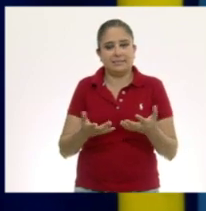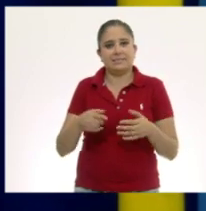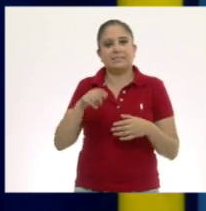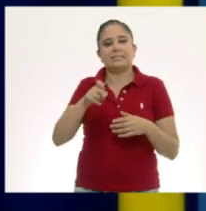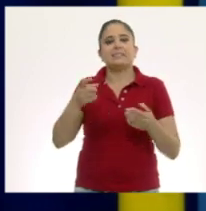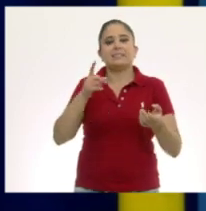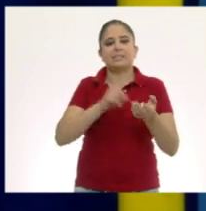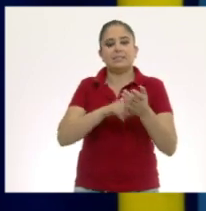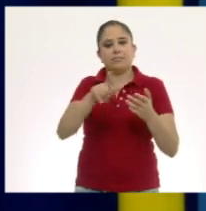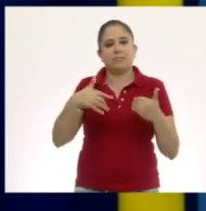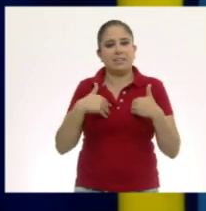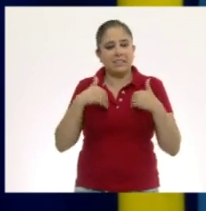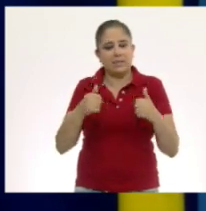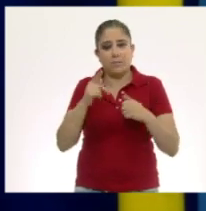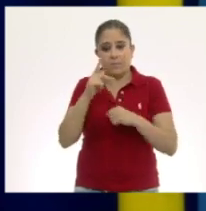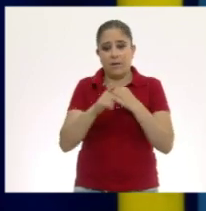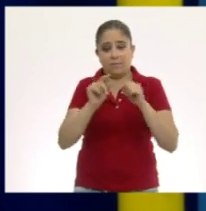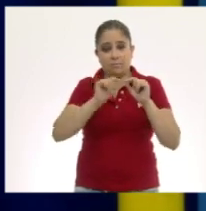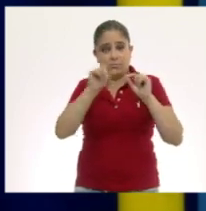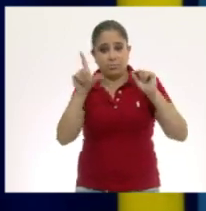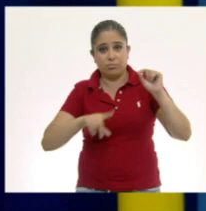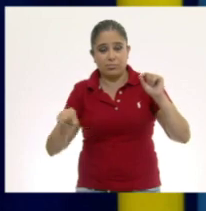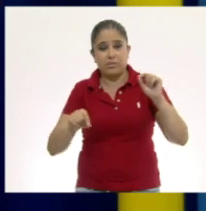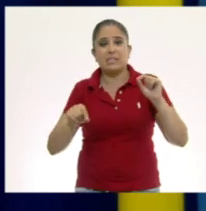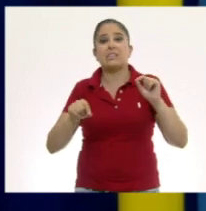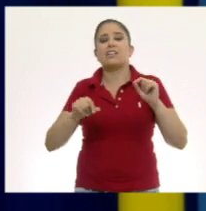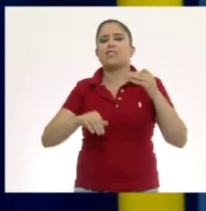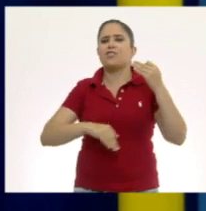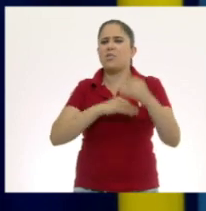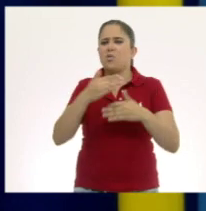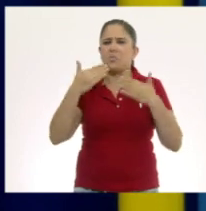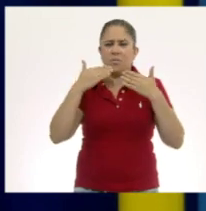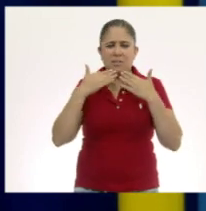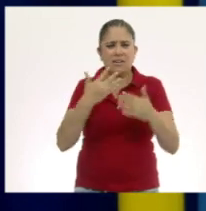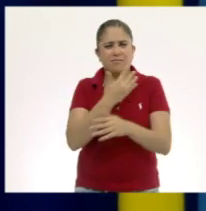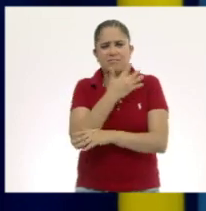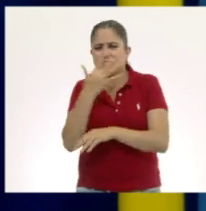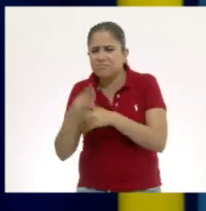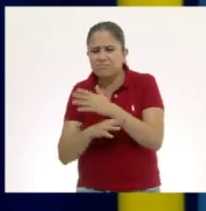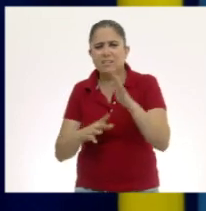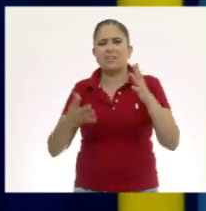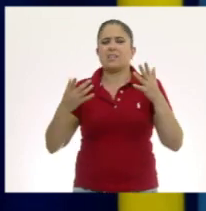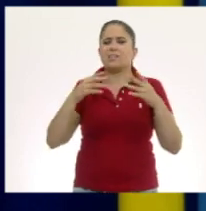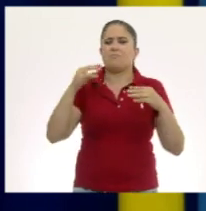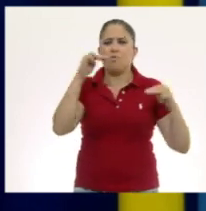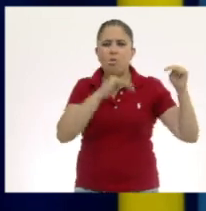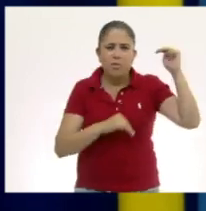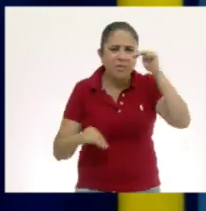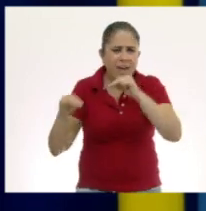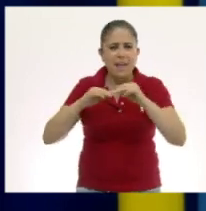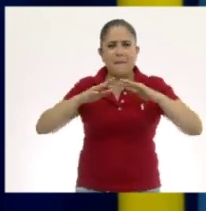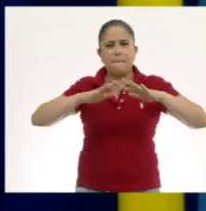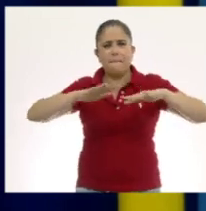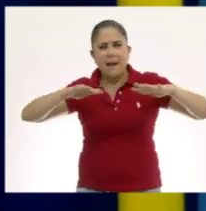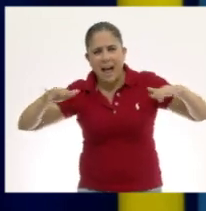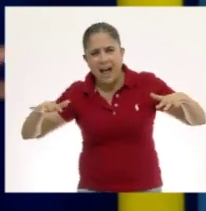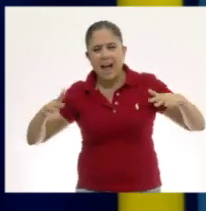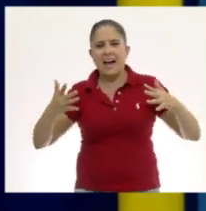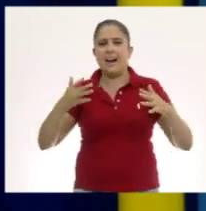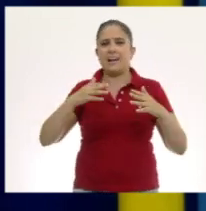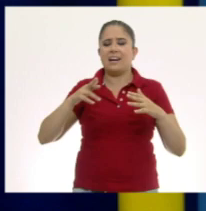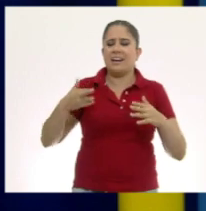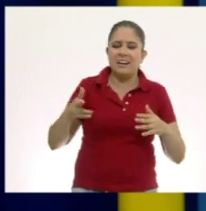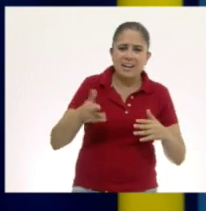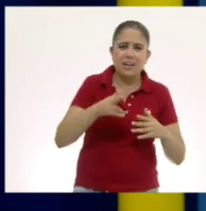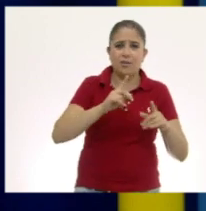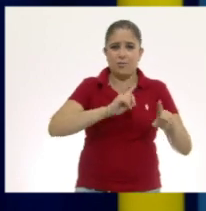el entendido de que nuestro país es muy rico en todo. En relieves, en mares, en océanos, como hemos